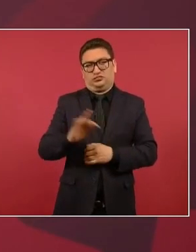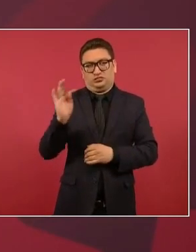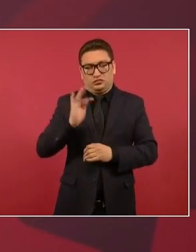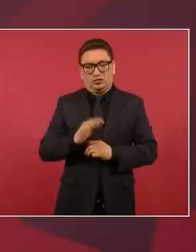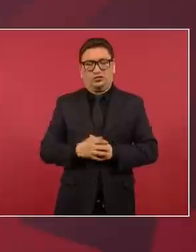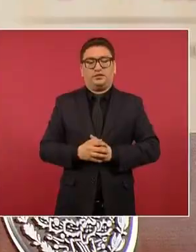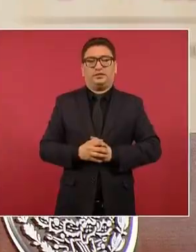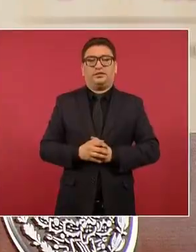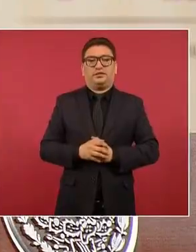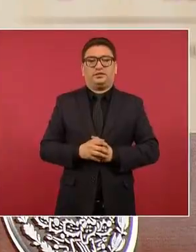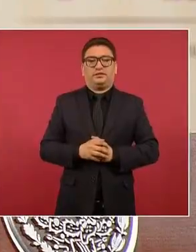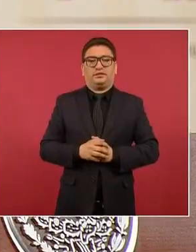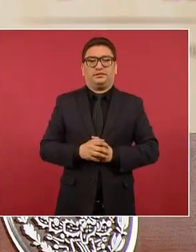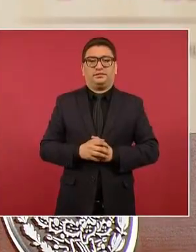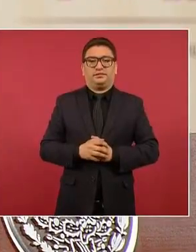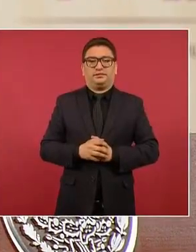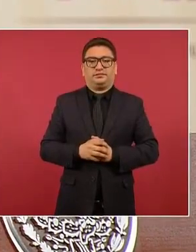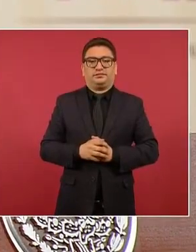que podamos